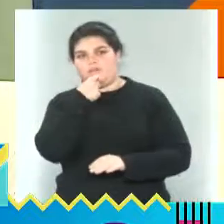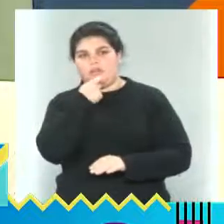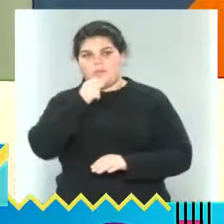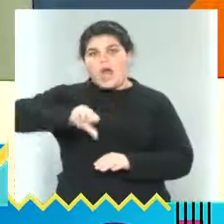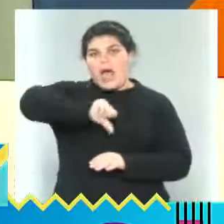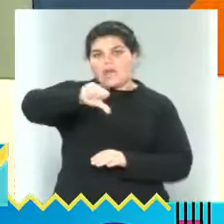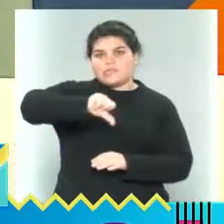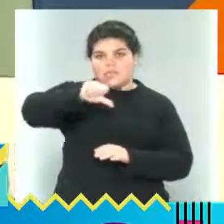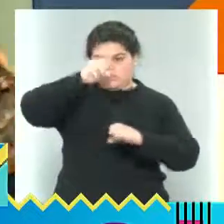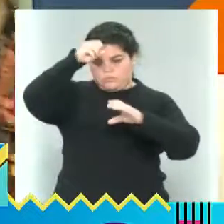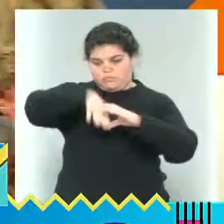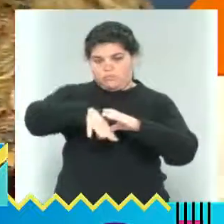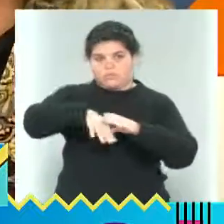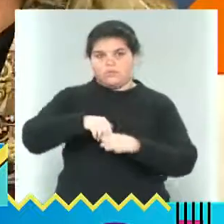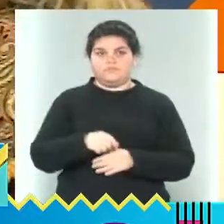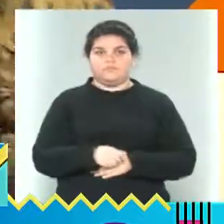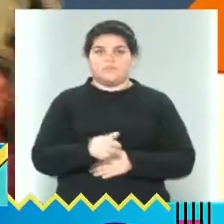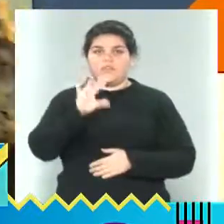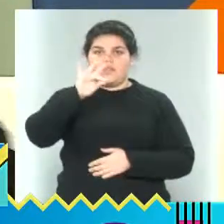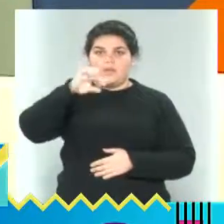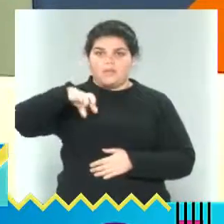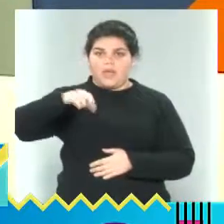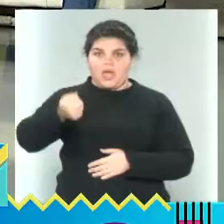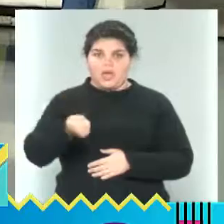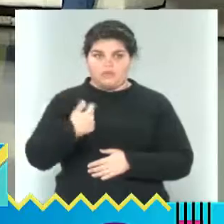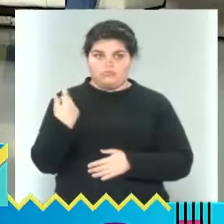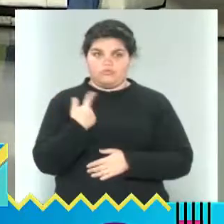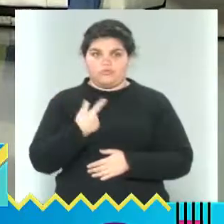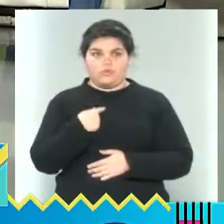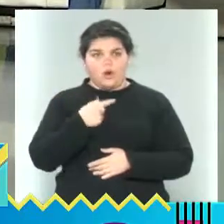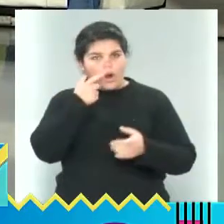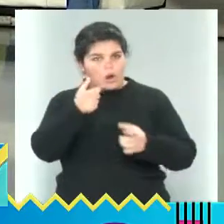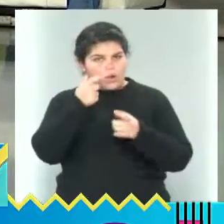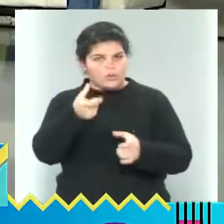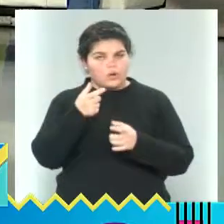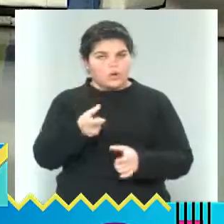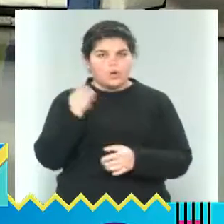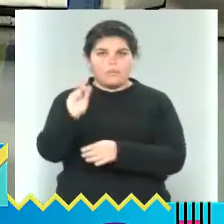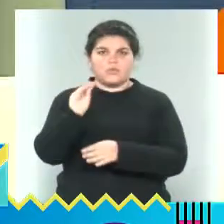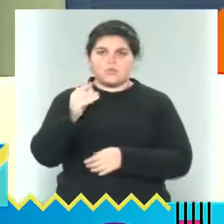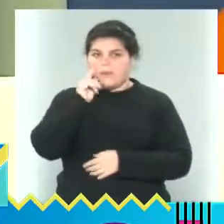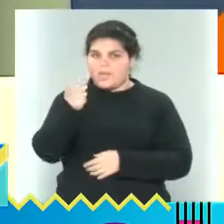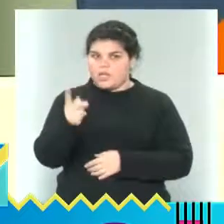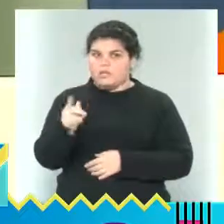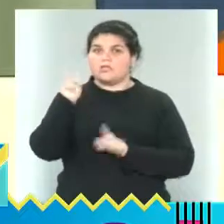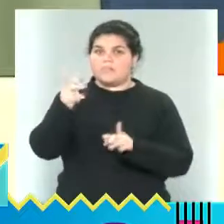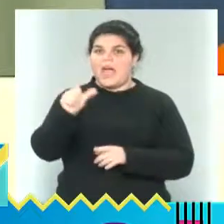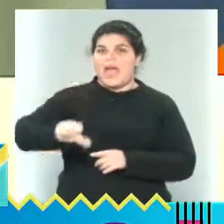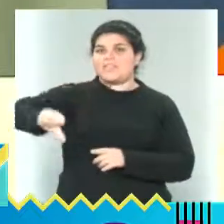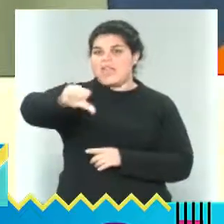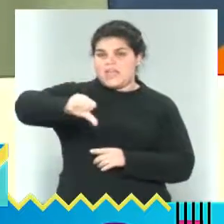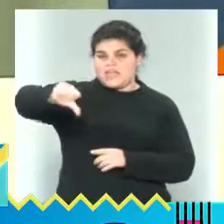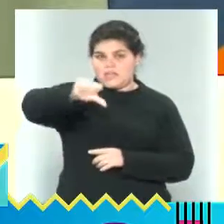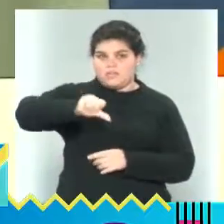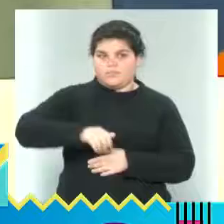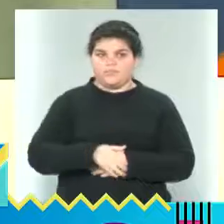aceites en las cloacas. Nosotros tenemos desde la DPA, hacemos el control de residuos peligrosos dentro de lo que está aceites minerales, no